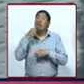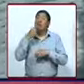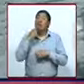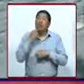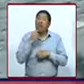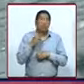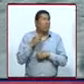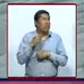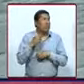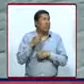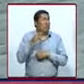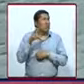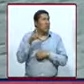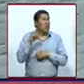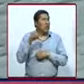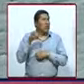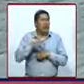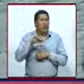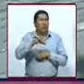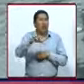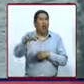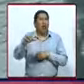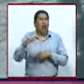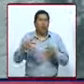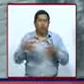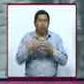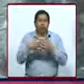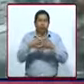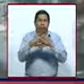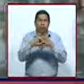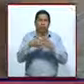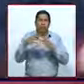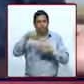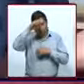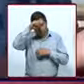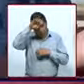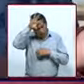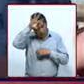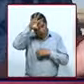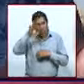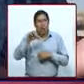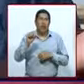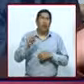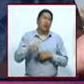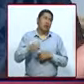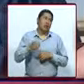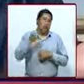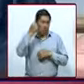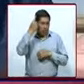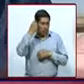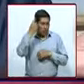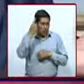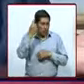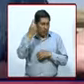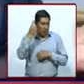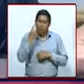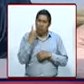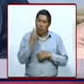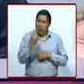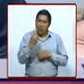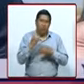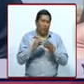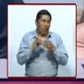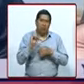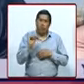serán mínimamente 30 puntos de bloqueos establecidos en la capital. Y bueno, lo que tengo entendido es que ellos van a ver el día primero y se van a